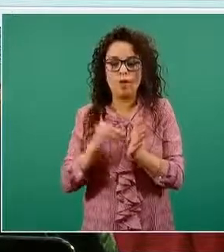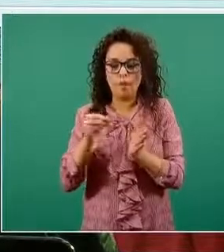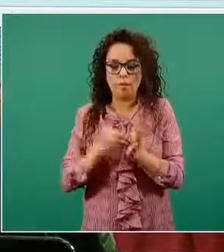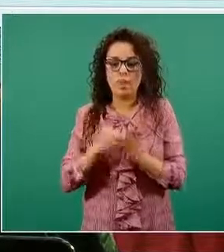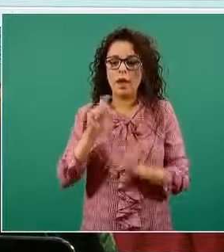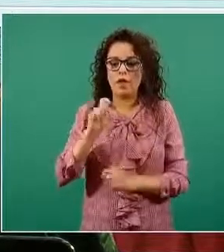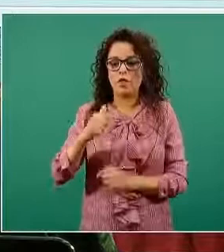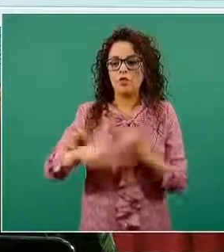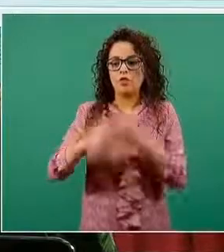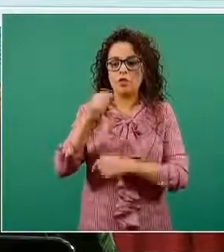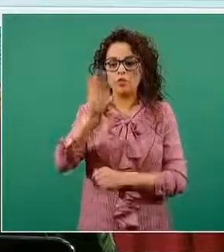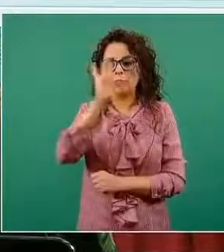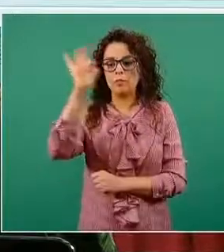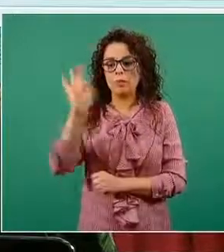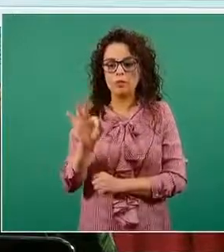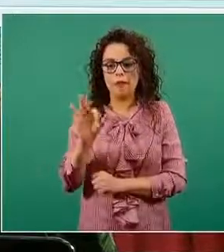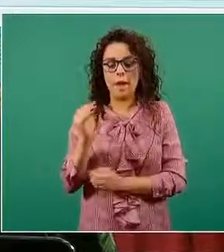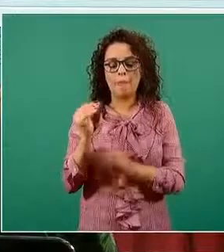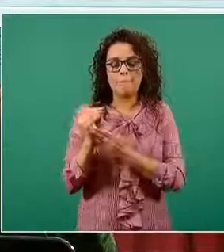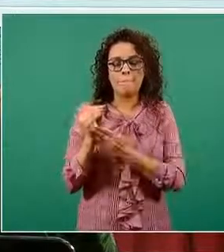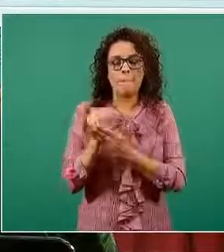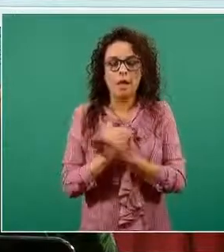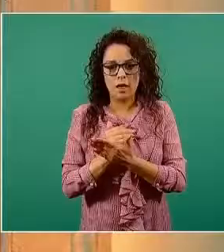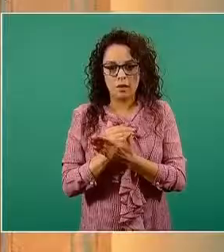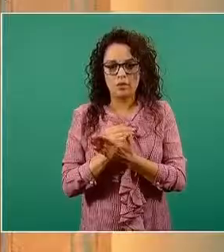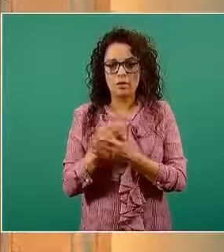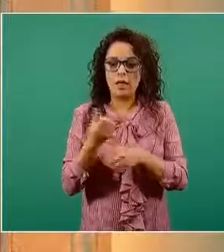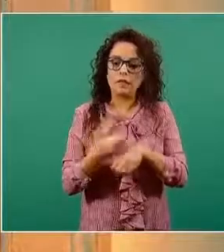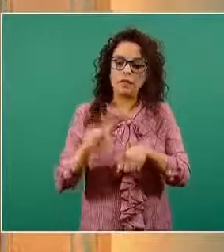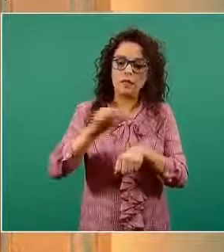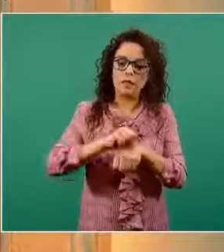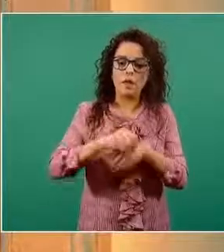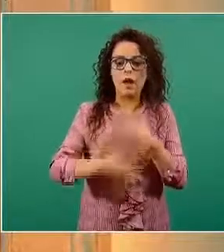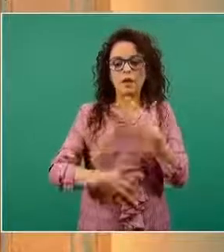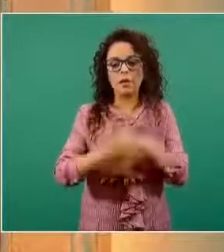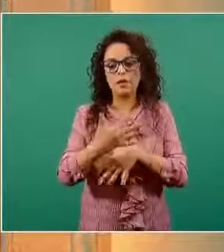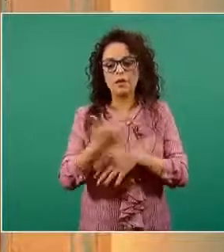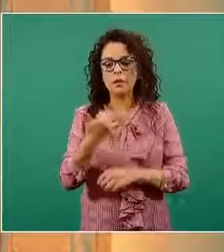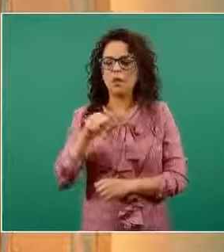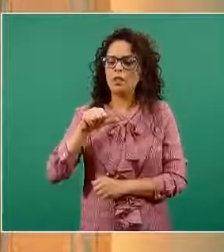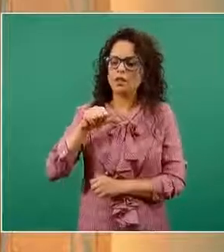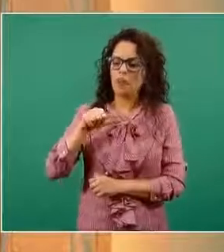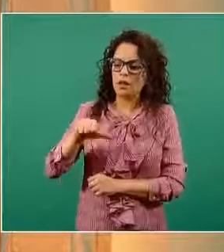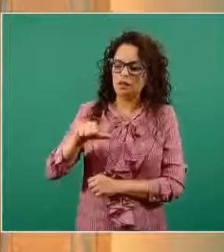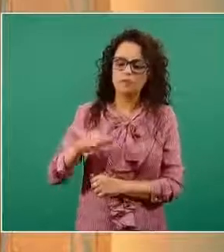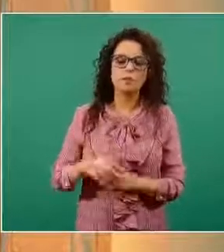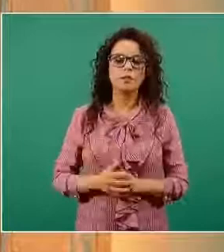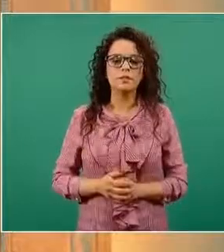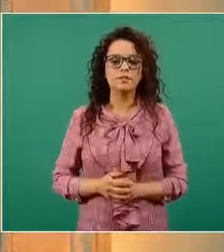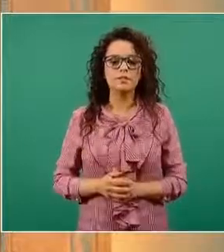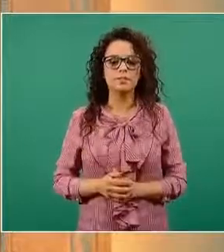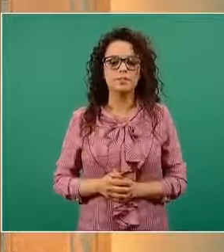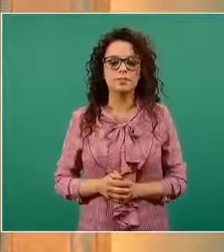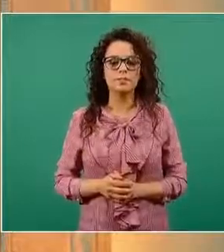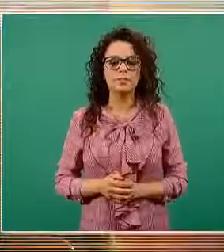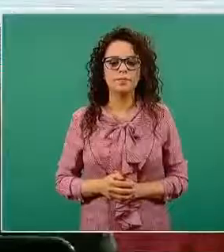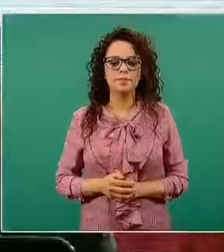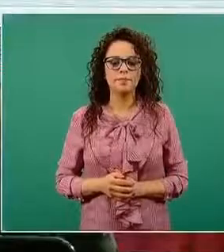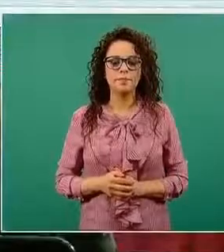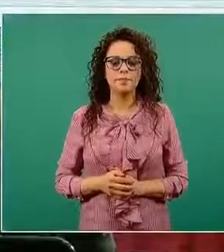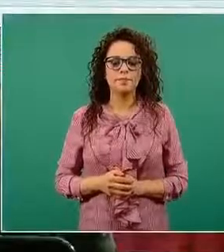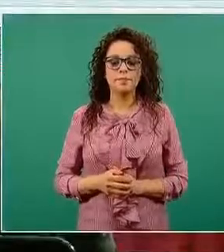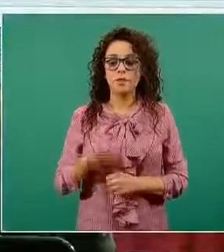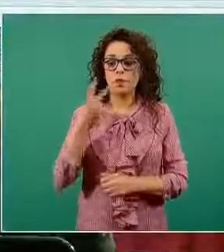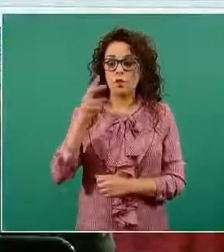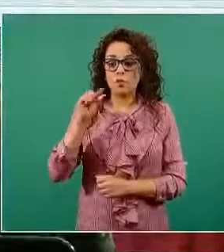menos 12% de reducción entre las semanas 15 y 16. Y como comentábamos, estos más